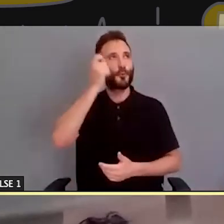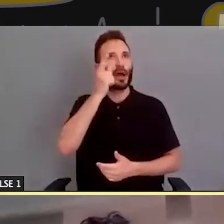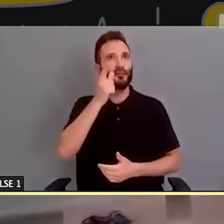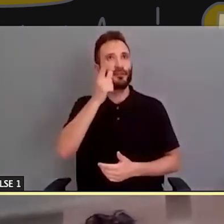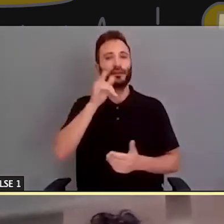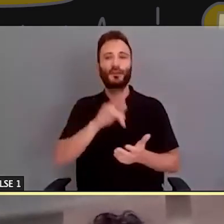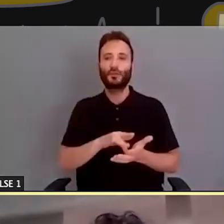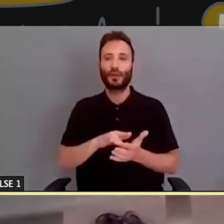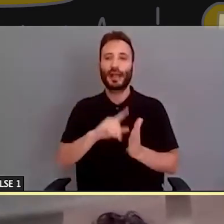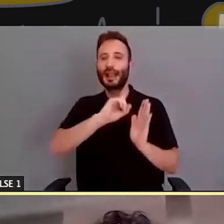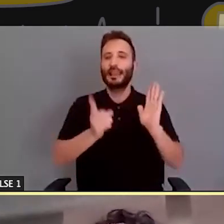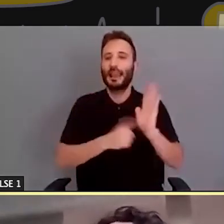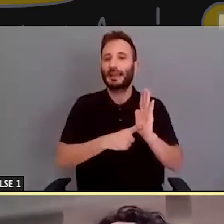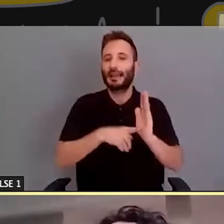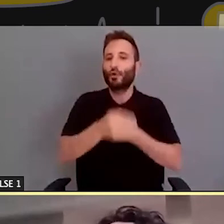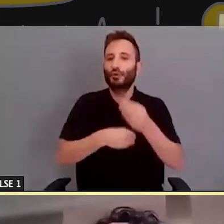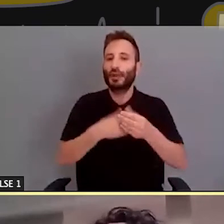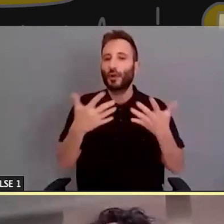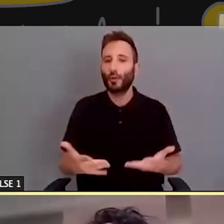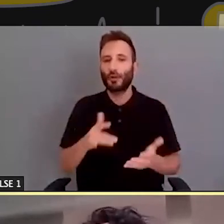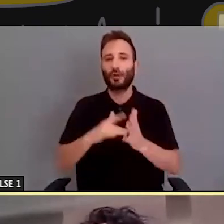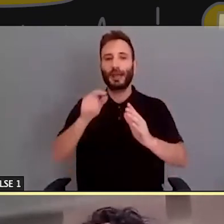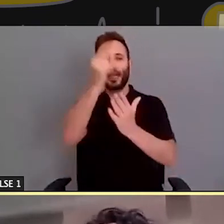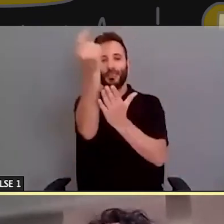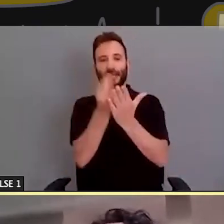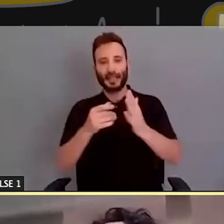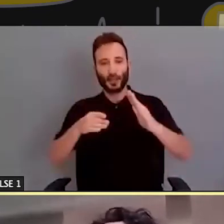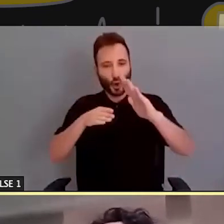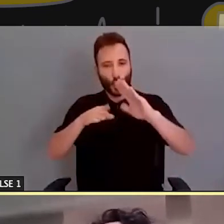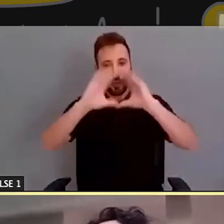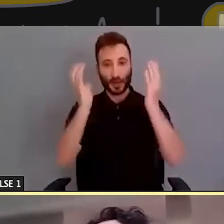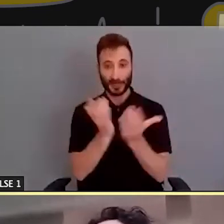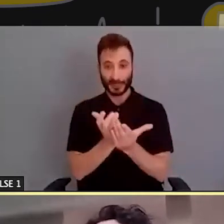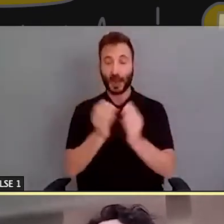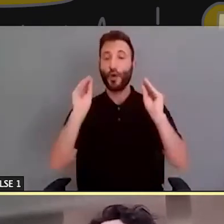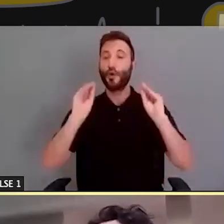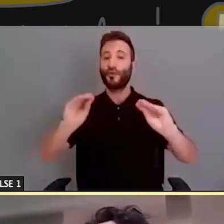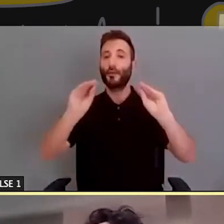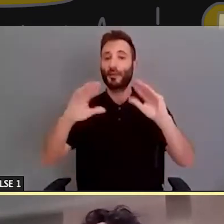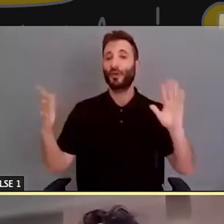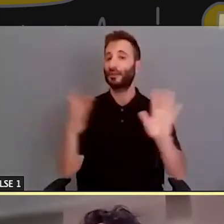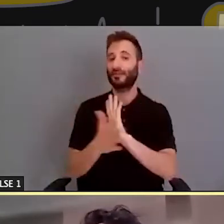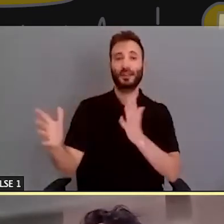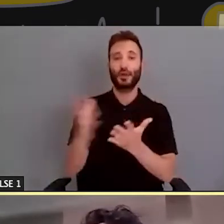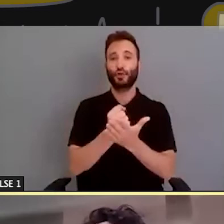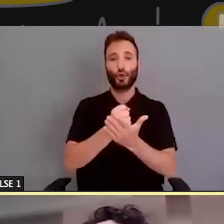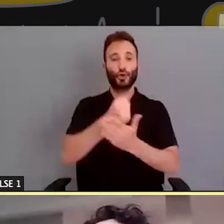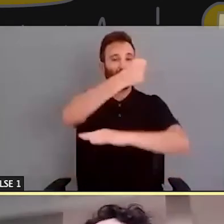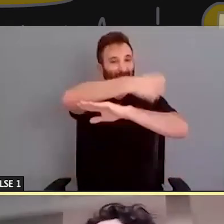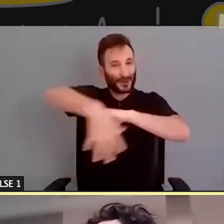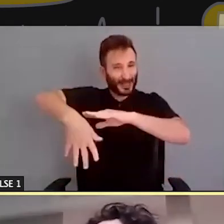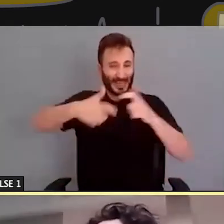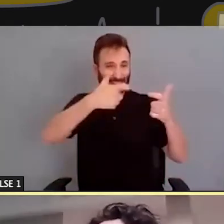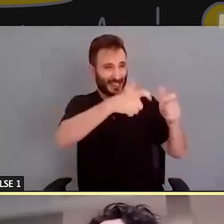que te aplica, el diseño universal, la formación. Vimos que eran elementos que eran comunes, transversales a todos los subsectores, temas de